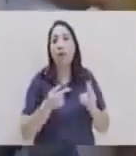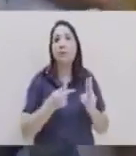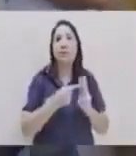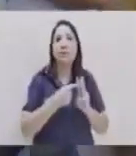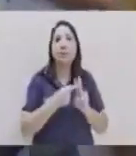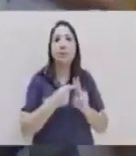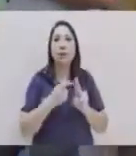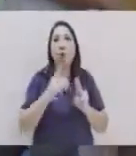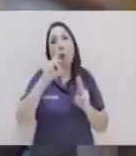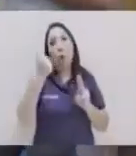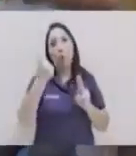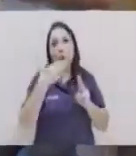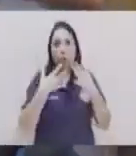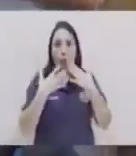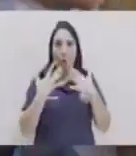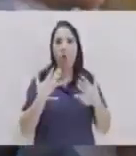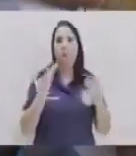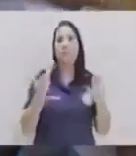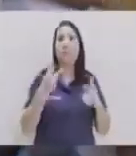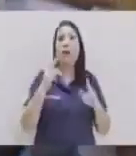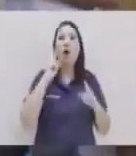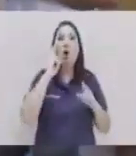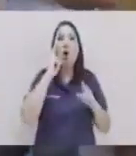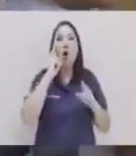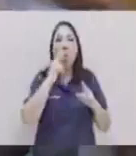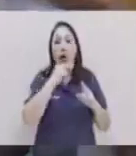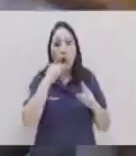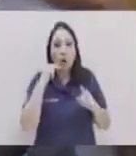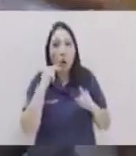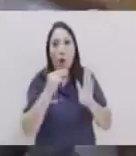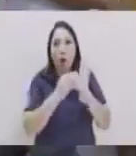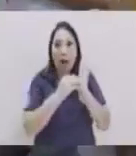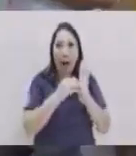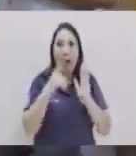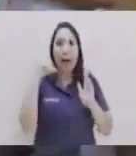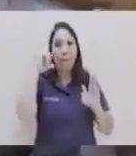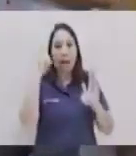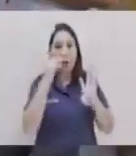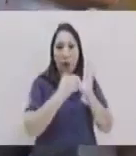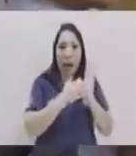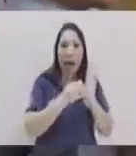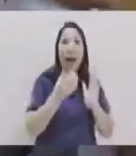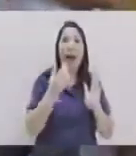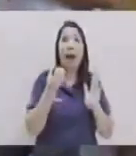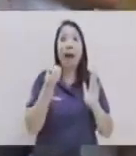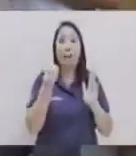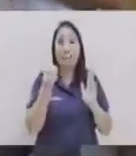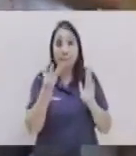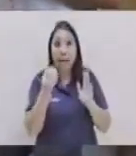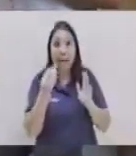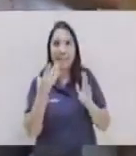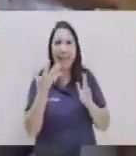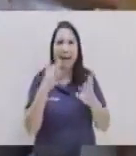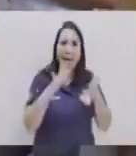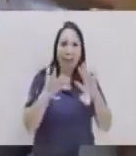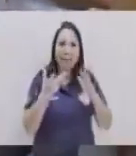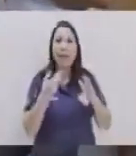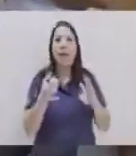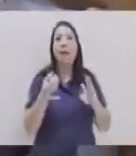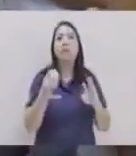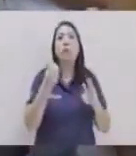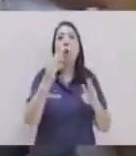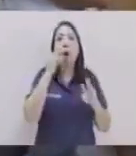colores complementarios, que son el rojo naranja, el amarillo naranja, el verde amarillento, el verde azulado, el